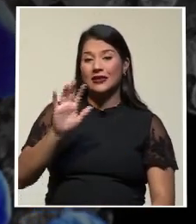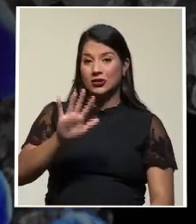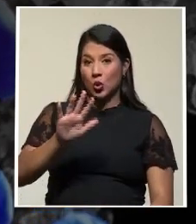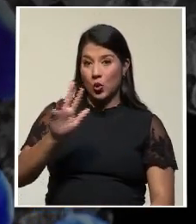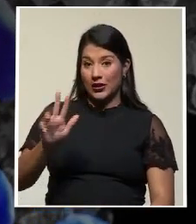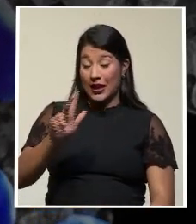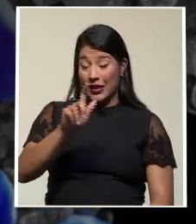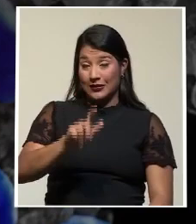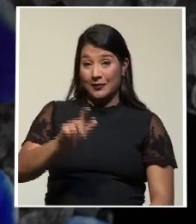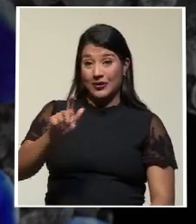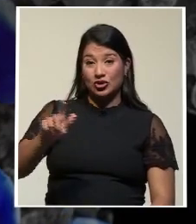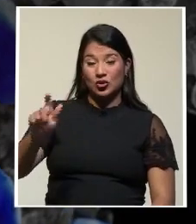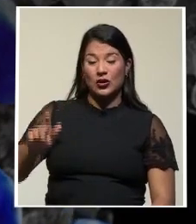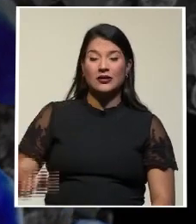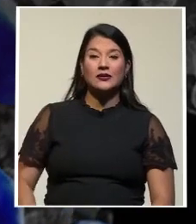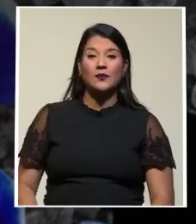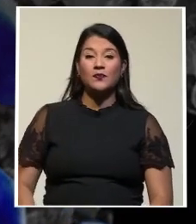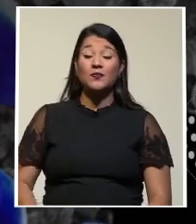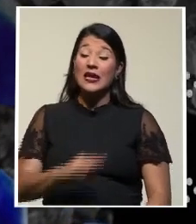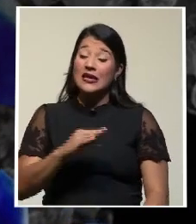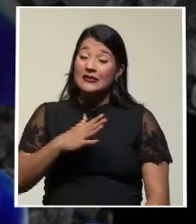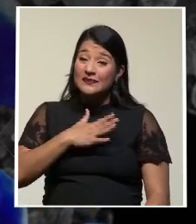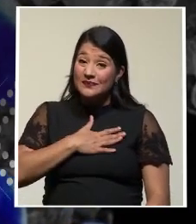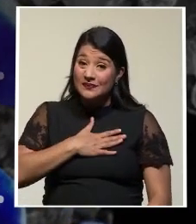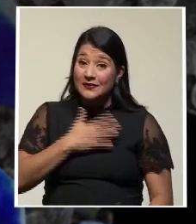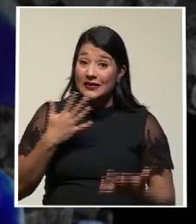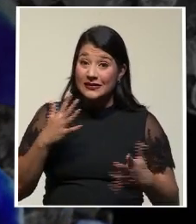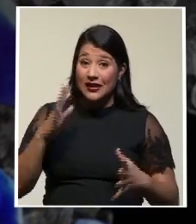510.653 personas. Se lamentan ya